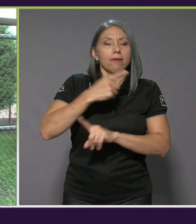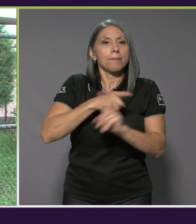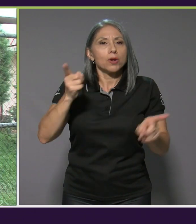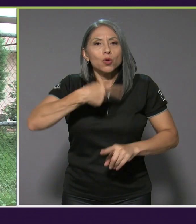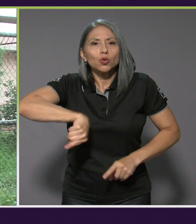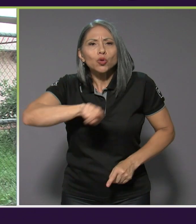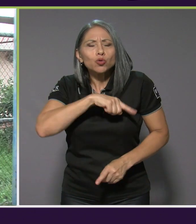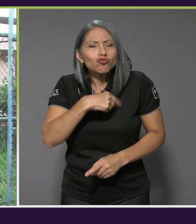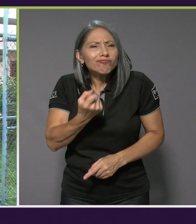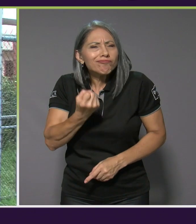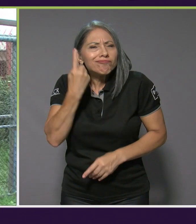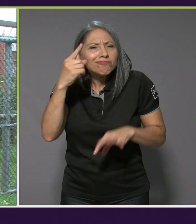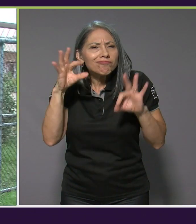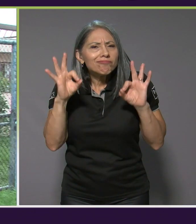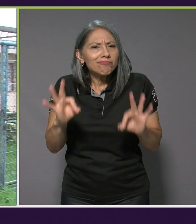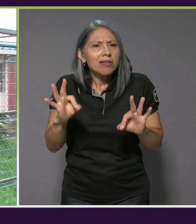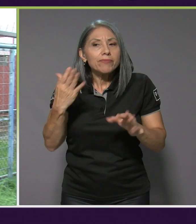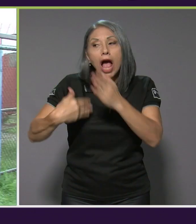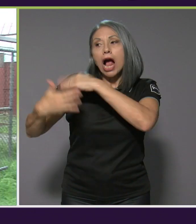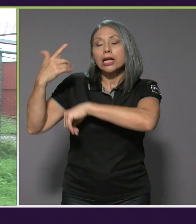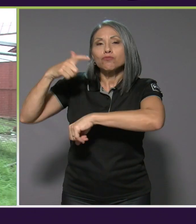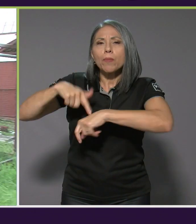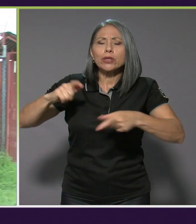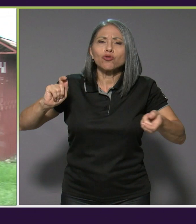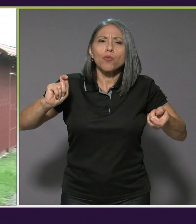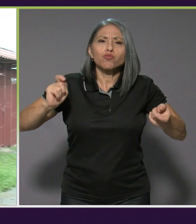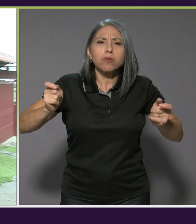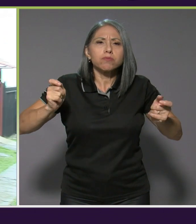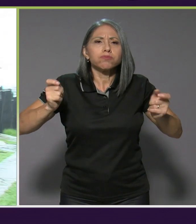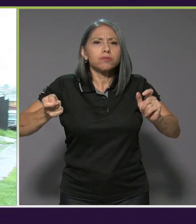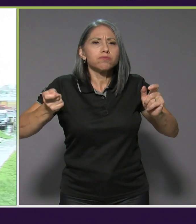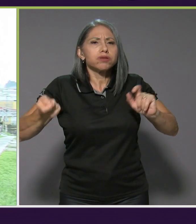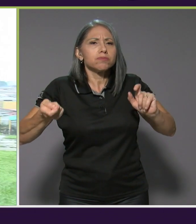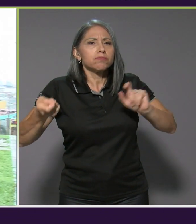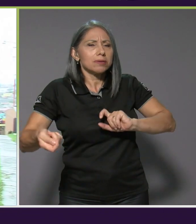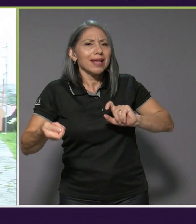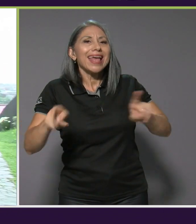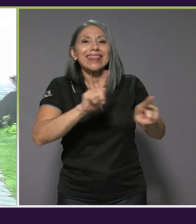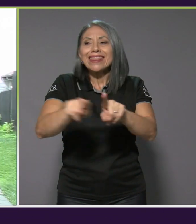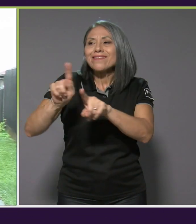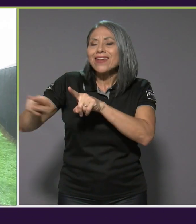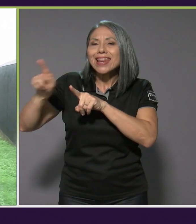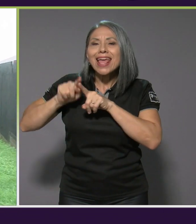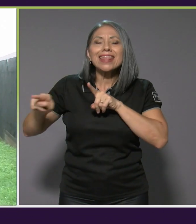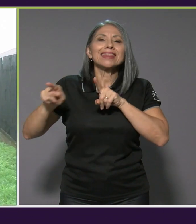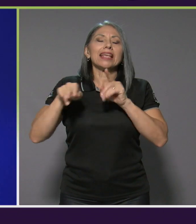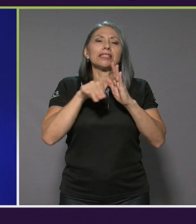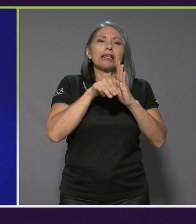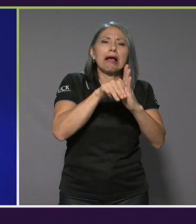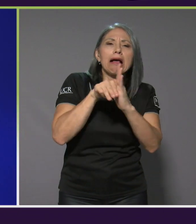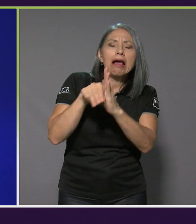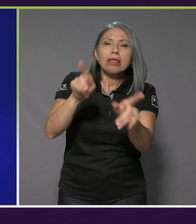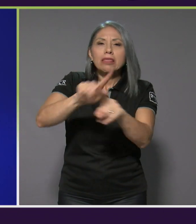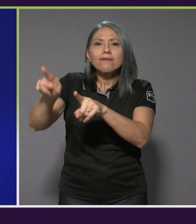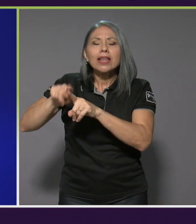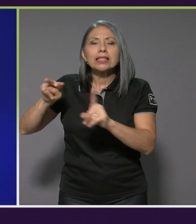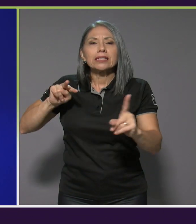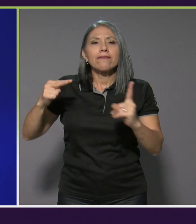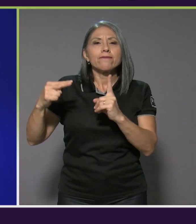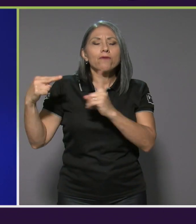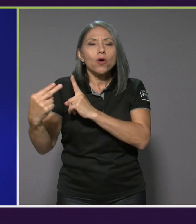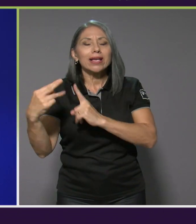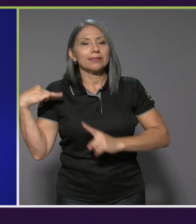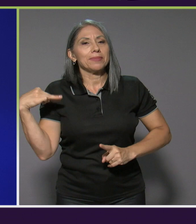una transición y una serie de enfoques tanto desde el Ministerio de Educación como desde los procesos de formación de